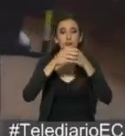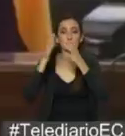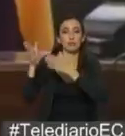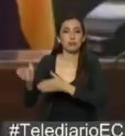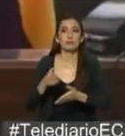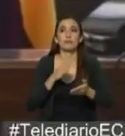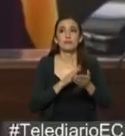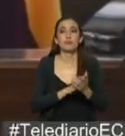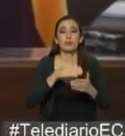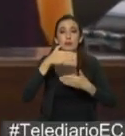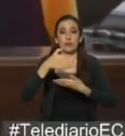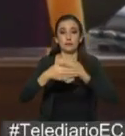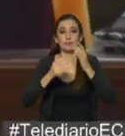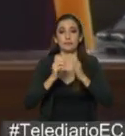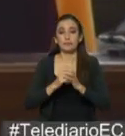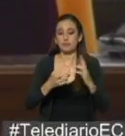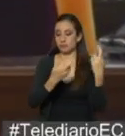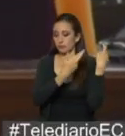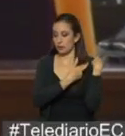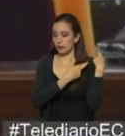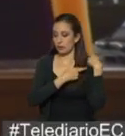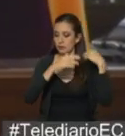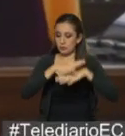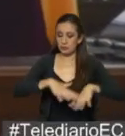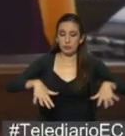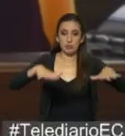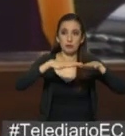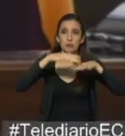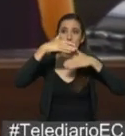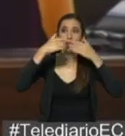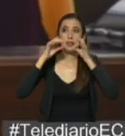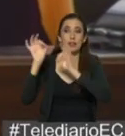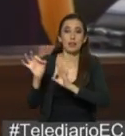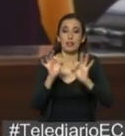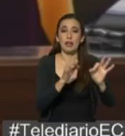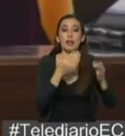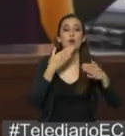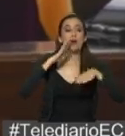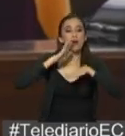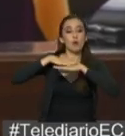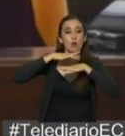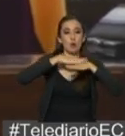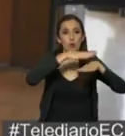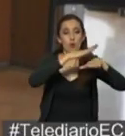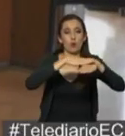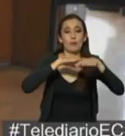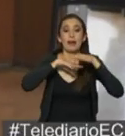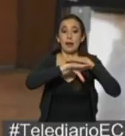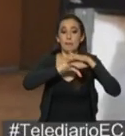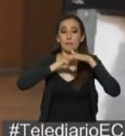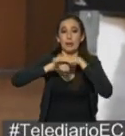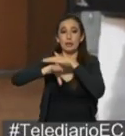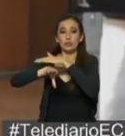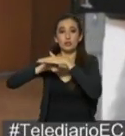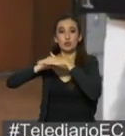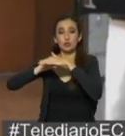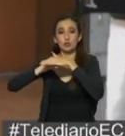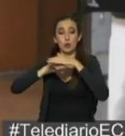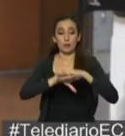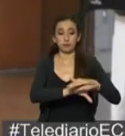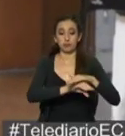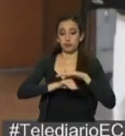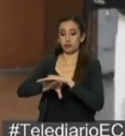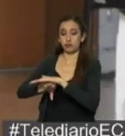Iván León consideró la responsabilidad de todos los imputados en el cometimiento del delito de cohecho, en donde se